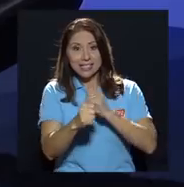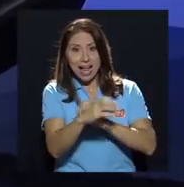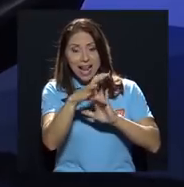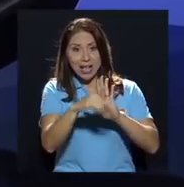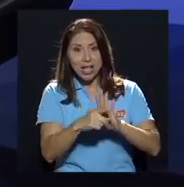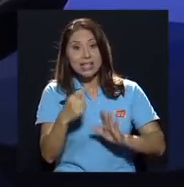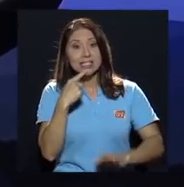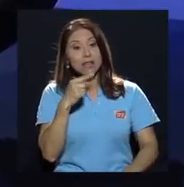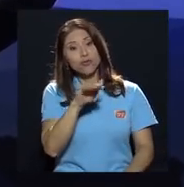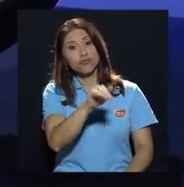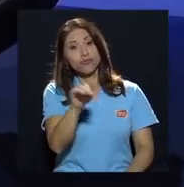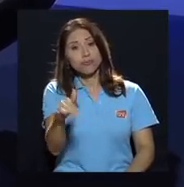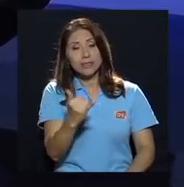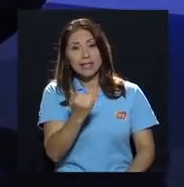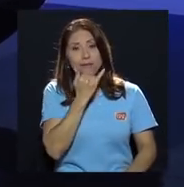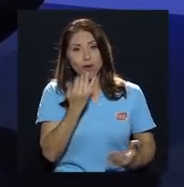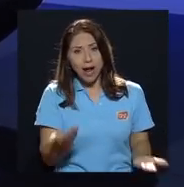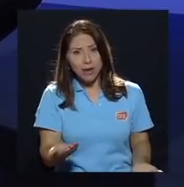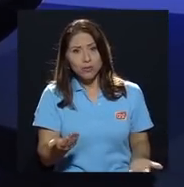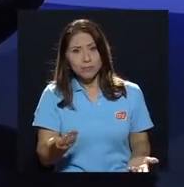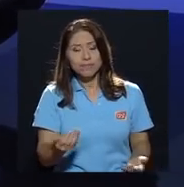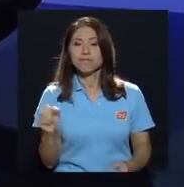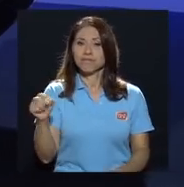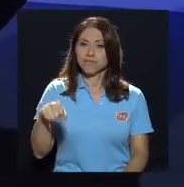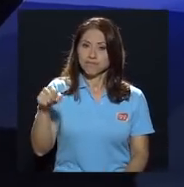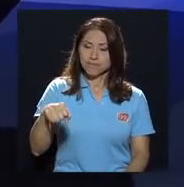equivocaron así es